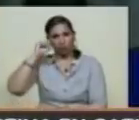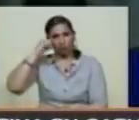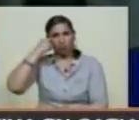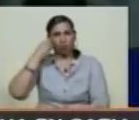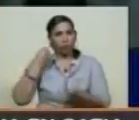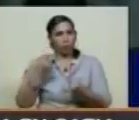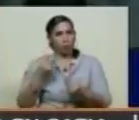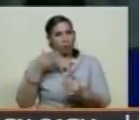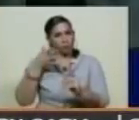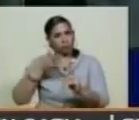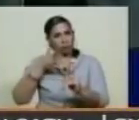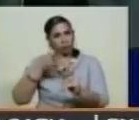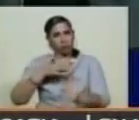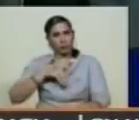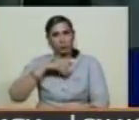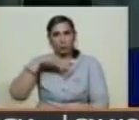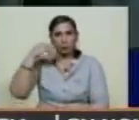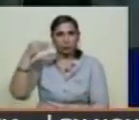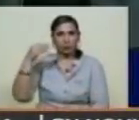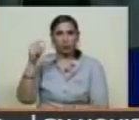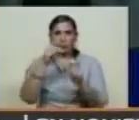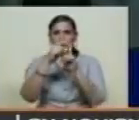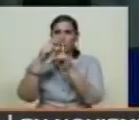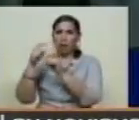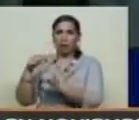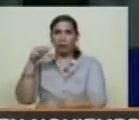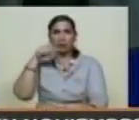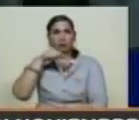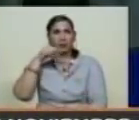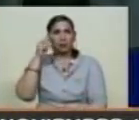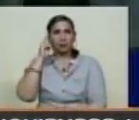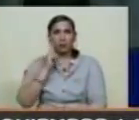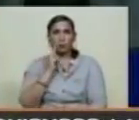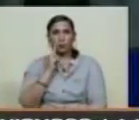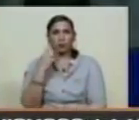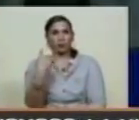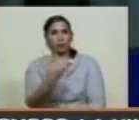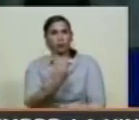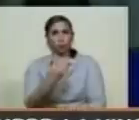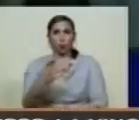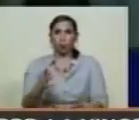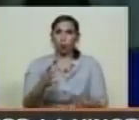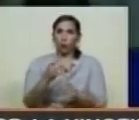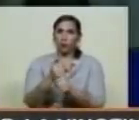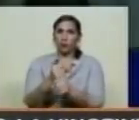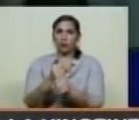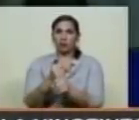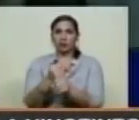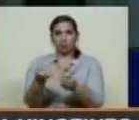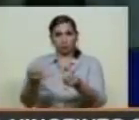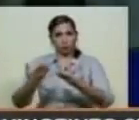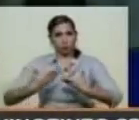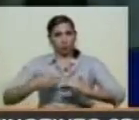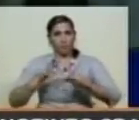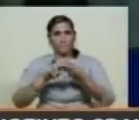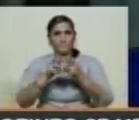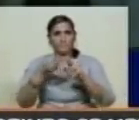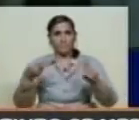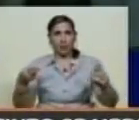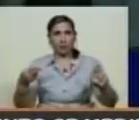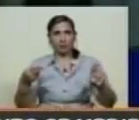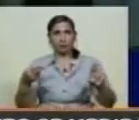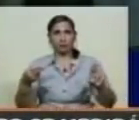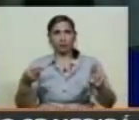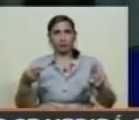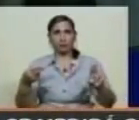las palabras de Simón Bolívar al decir que es solo la confianza la que nos va a dar paz y que no basta